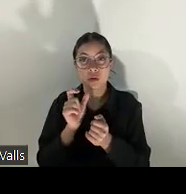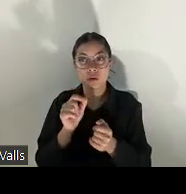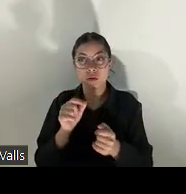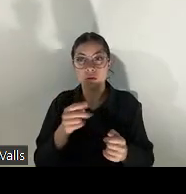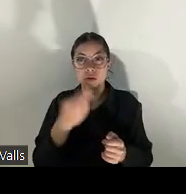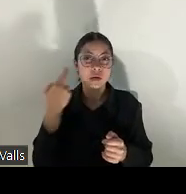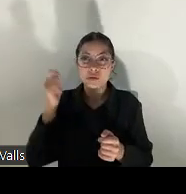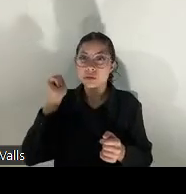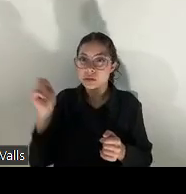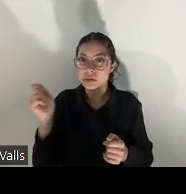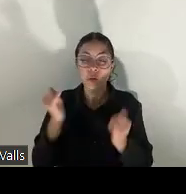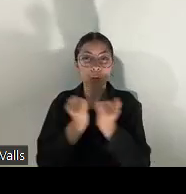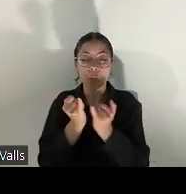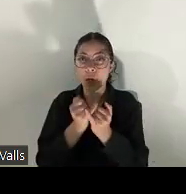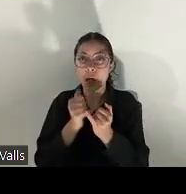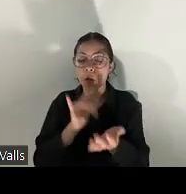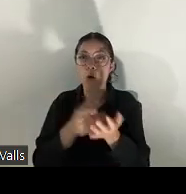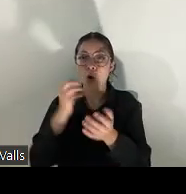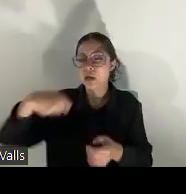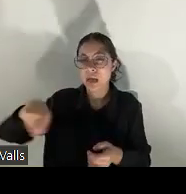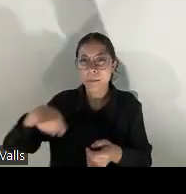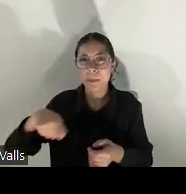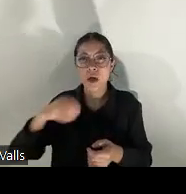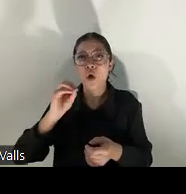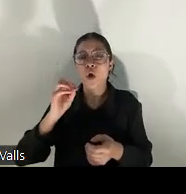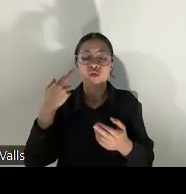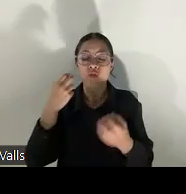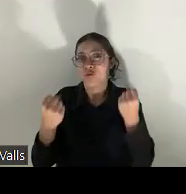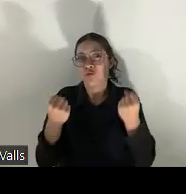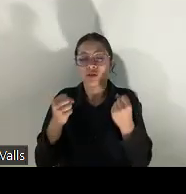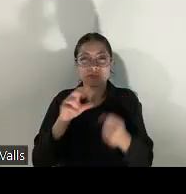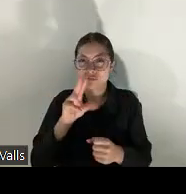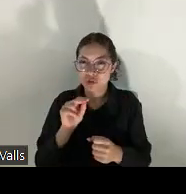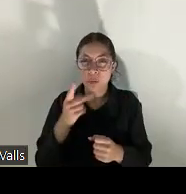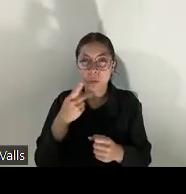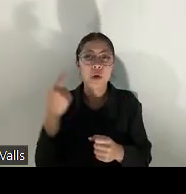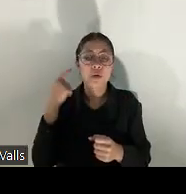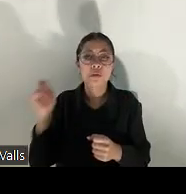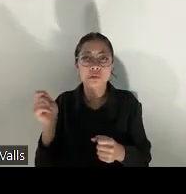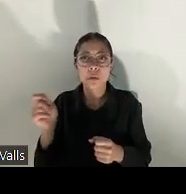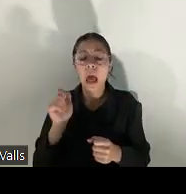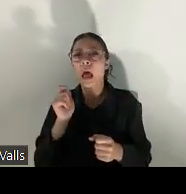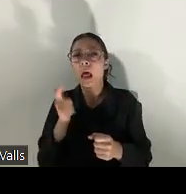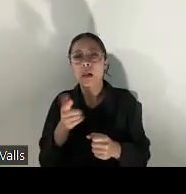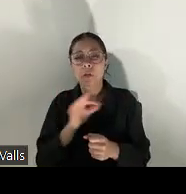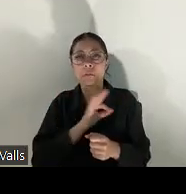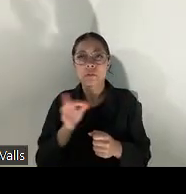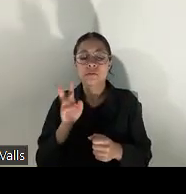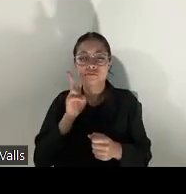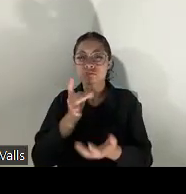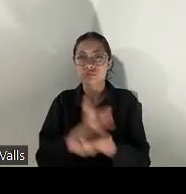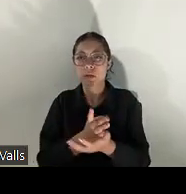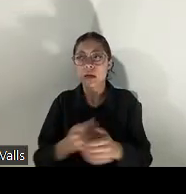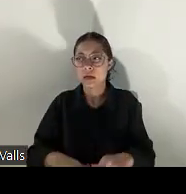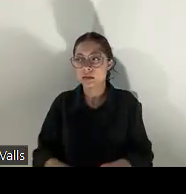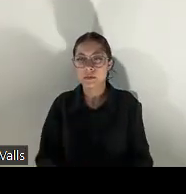gran instrumento. No una campana o un sonido demasiado fuerte, sino una sonaja, y vamos a observar la actividad del